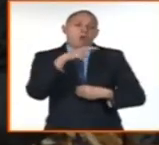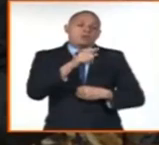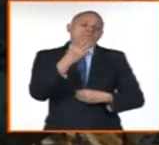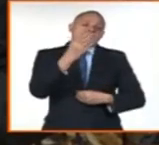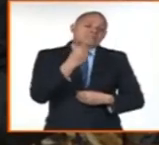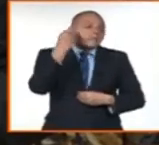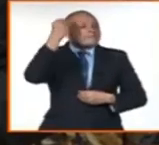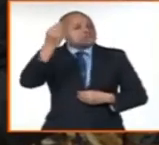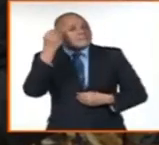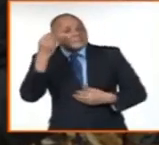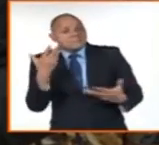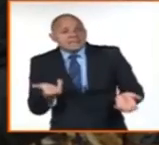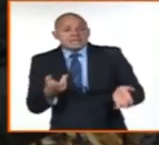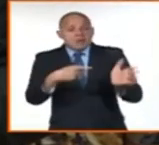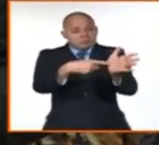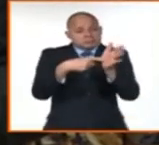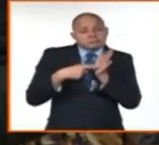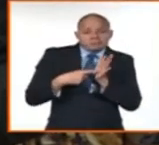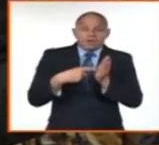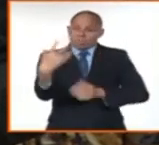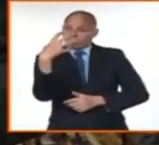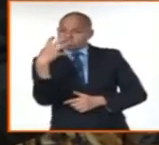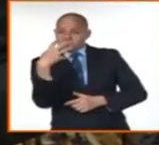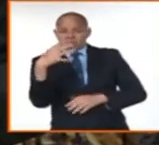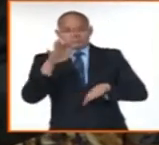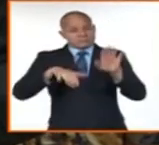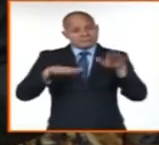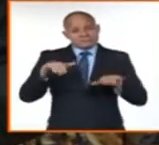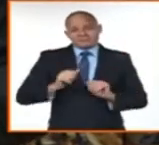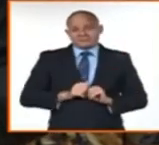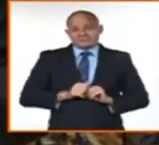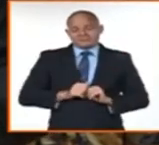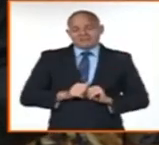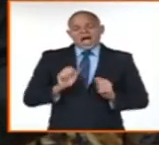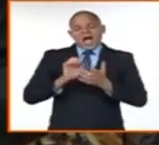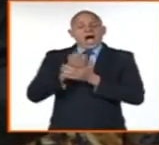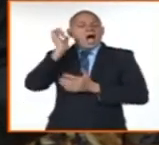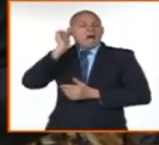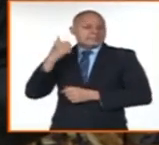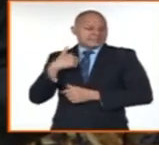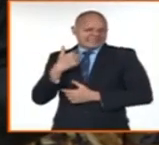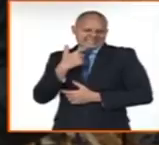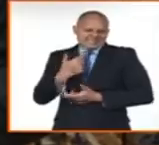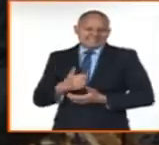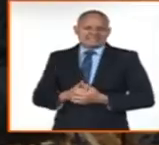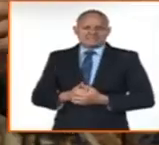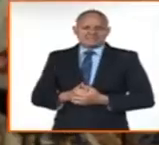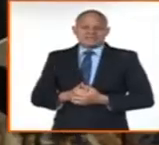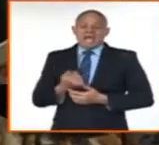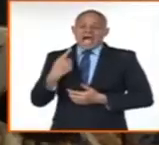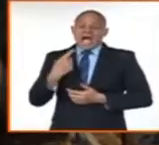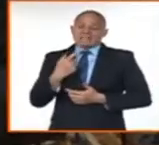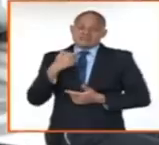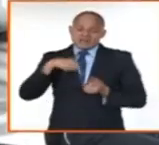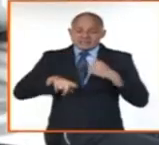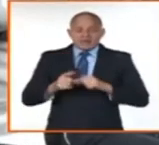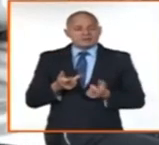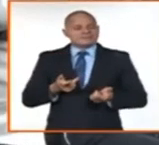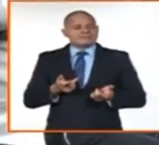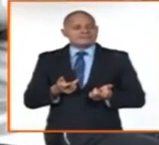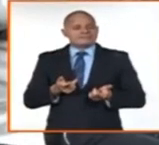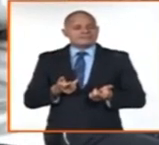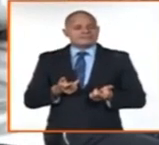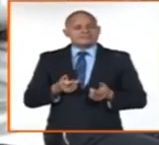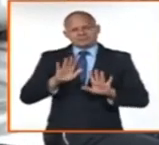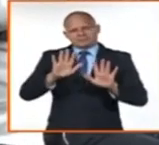dennos consejos. Como me dice una amiga, hay que hacer una nueva operación, ¿verdad? Ustedes se acuerdan, saben lo que es la operación, ¿verdad? Fidel, en los primeros años de la